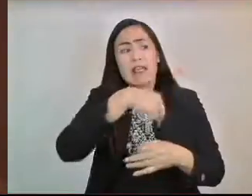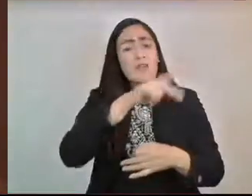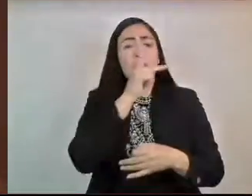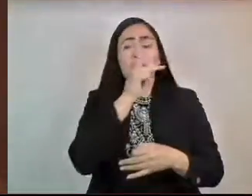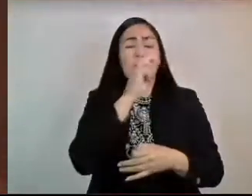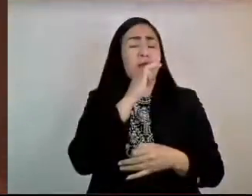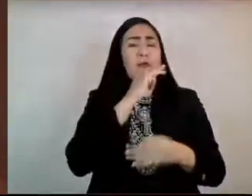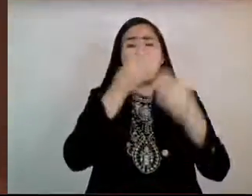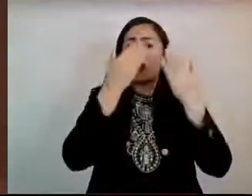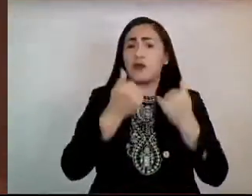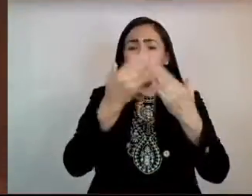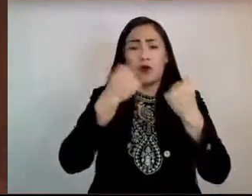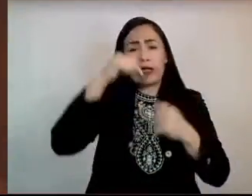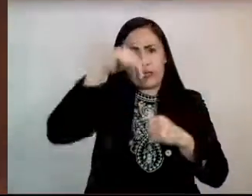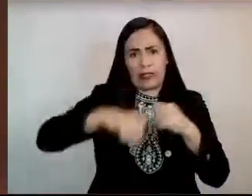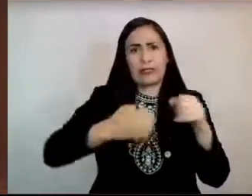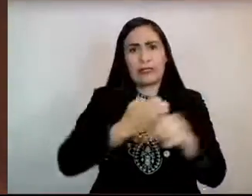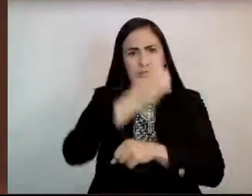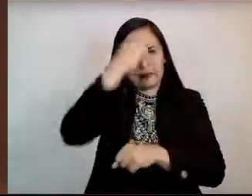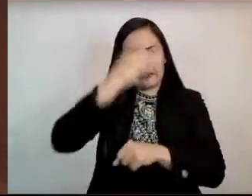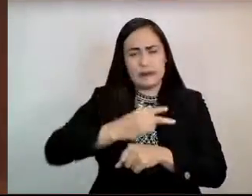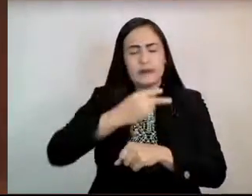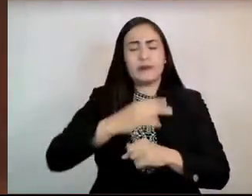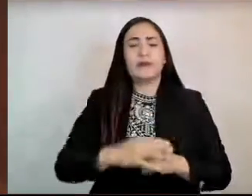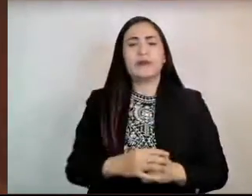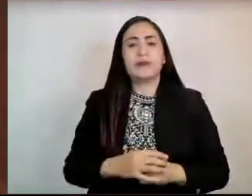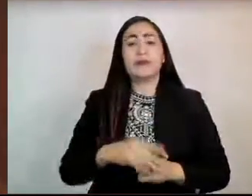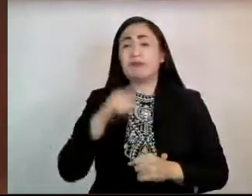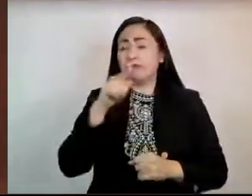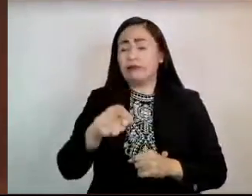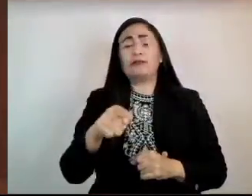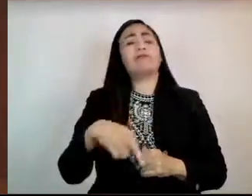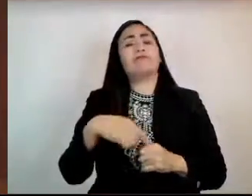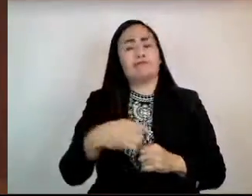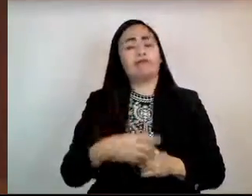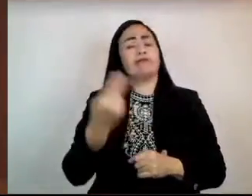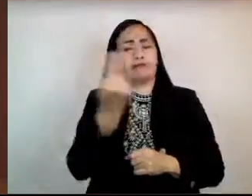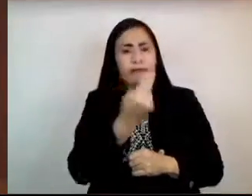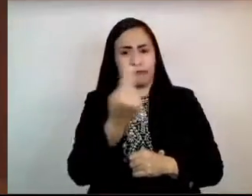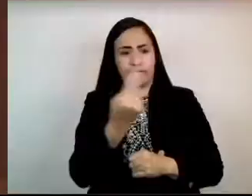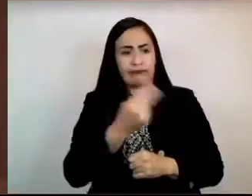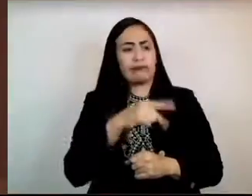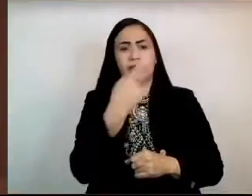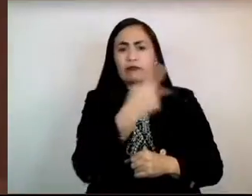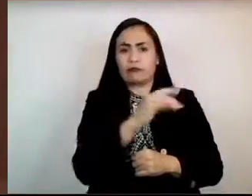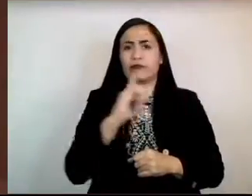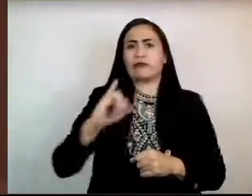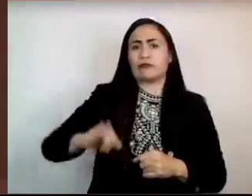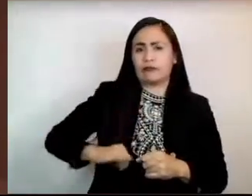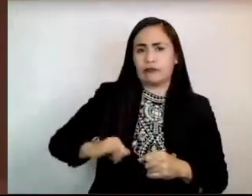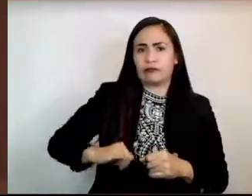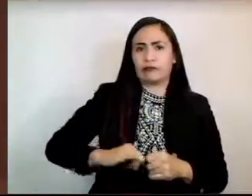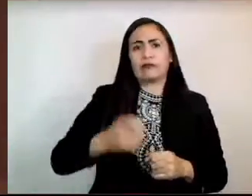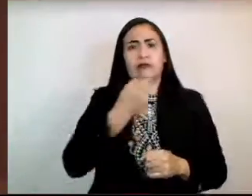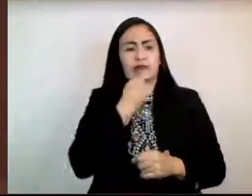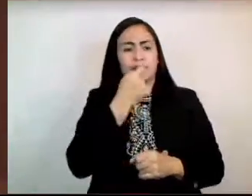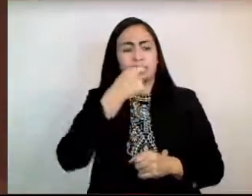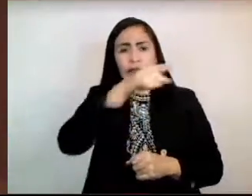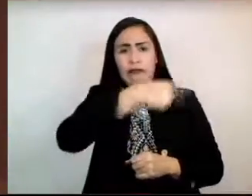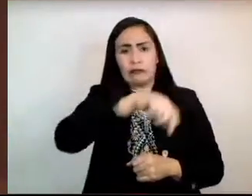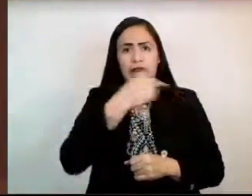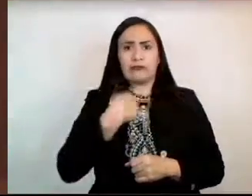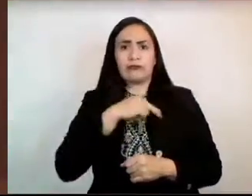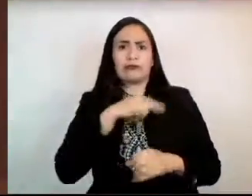esta entidad del Estado de México. Debe ser el reflejo de proteger el interés superior del niño. Sin datos duros